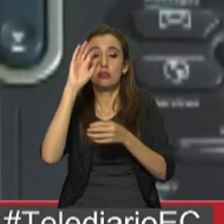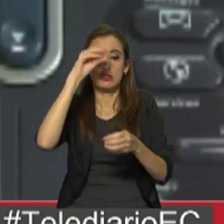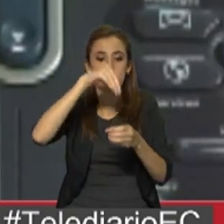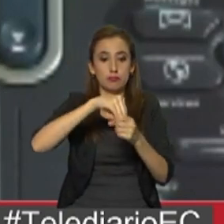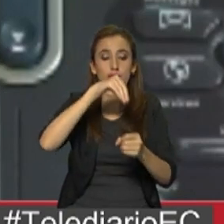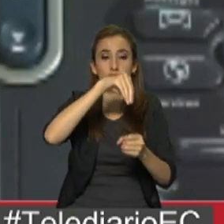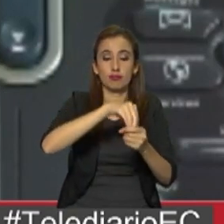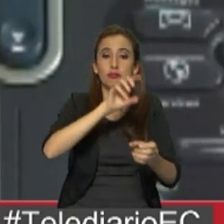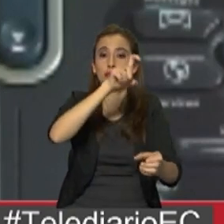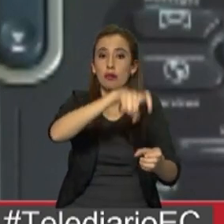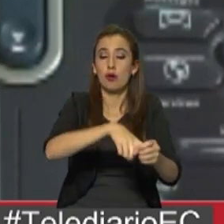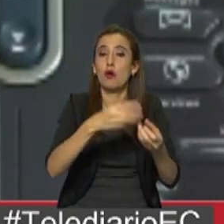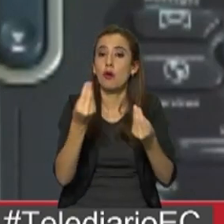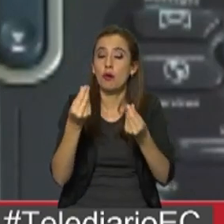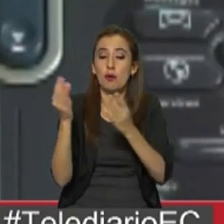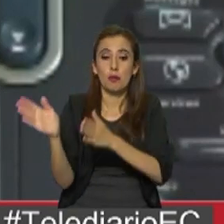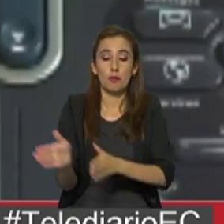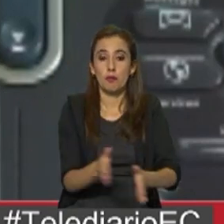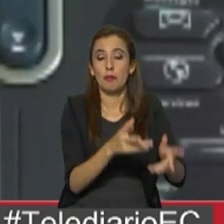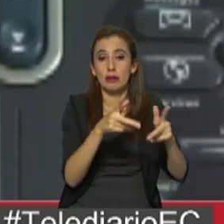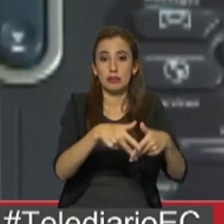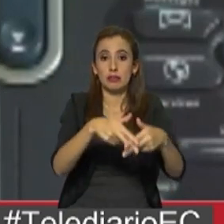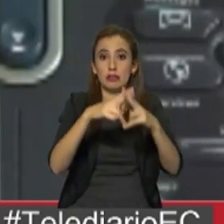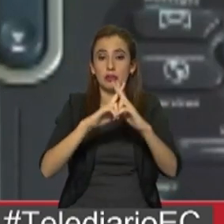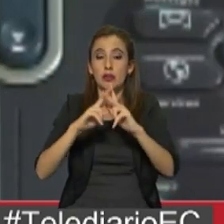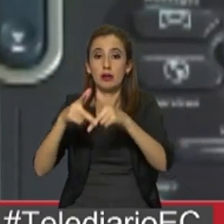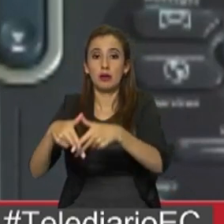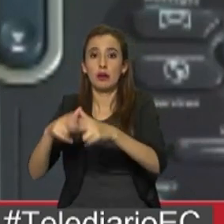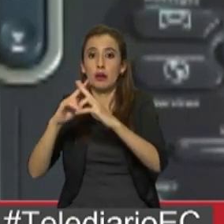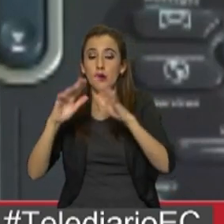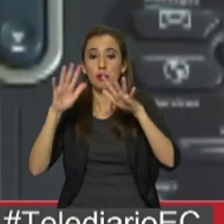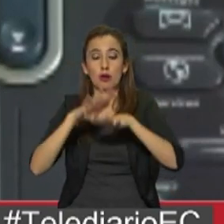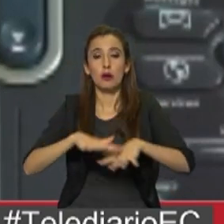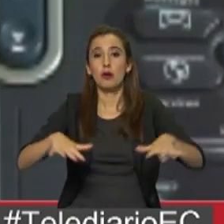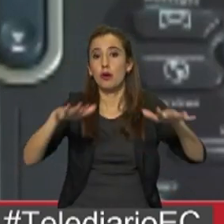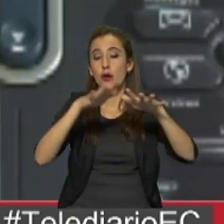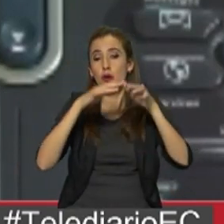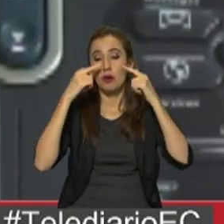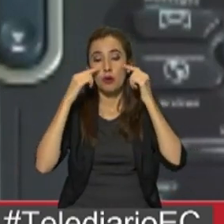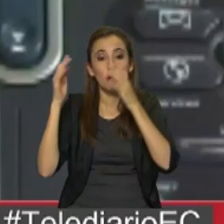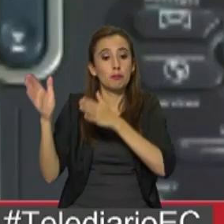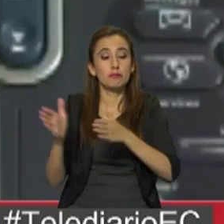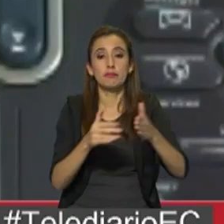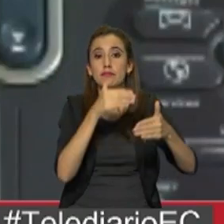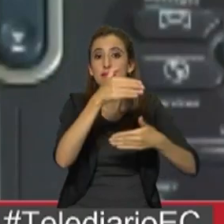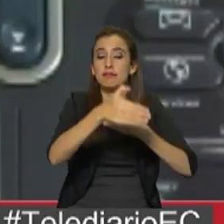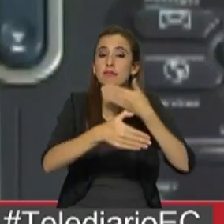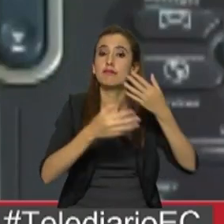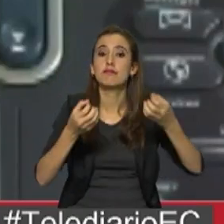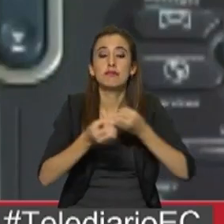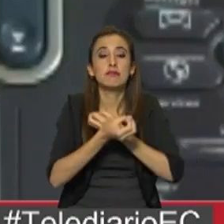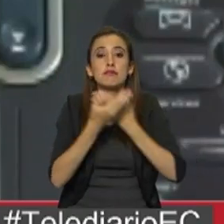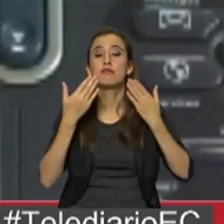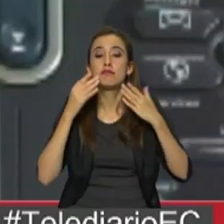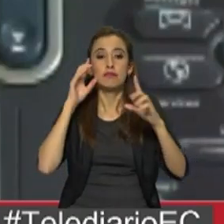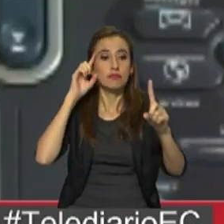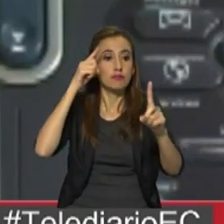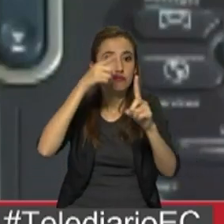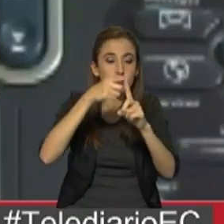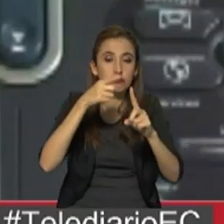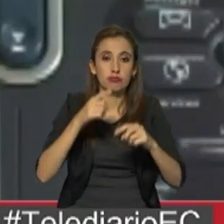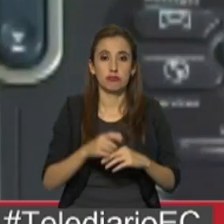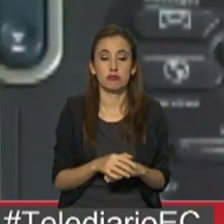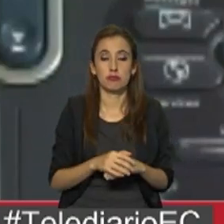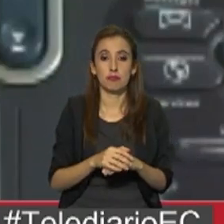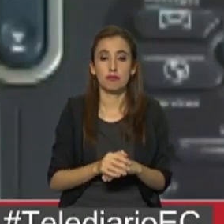accede a tener el crédito dependiendo su capacidad de pago y si no tiene otros créditos directamente con la seguridad social